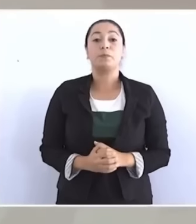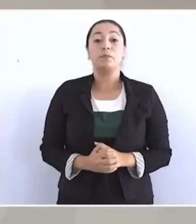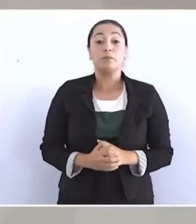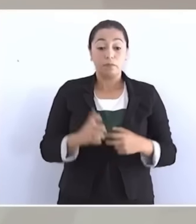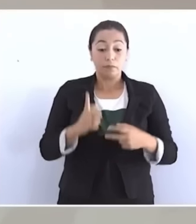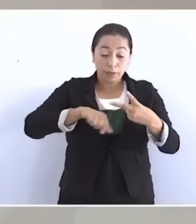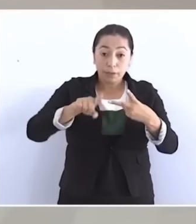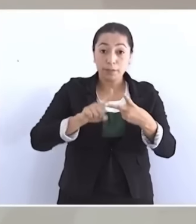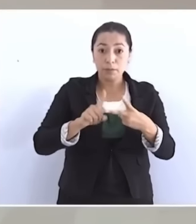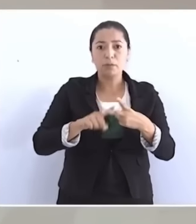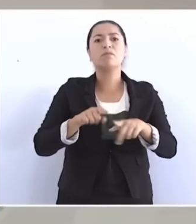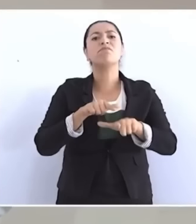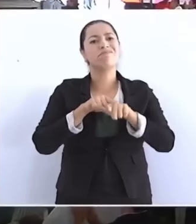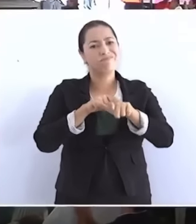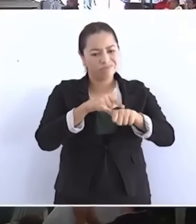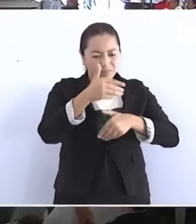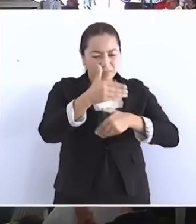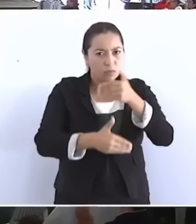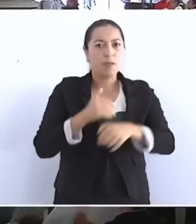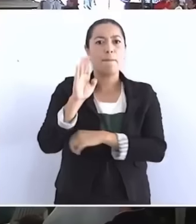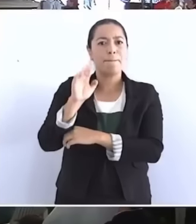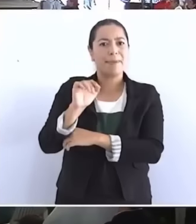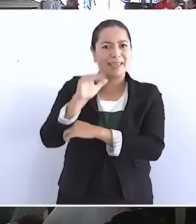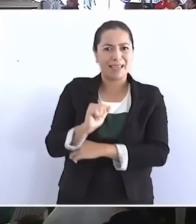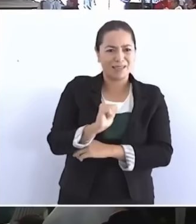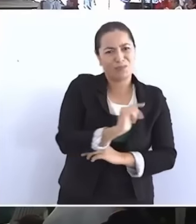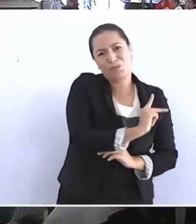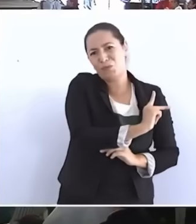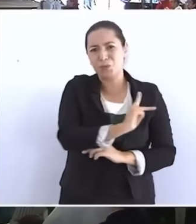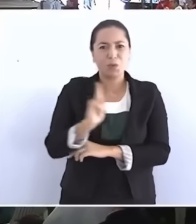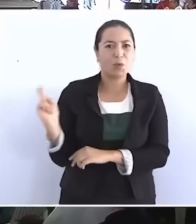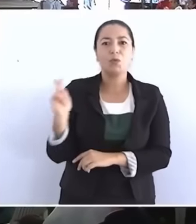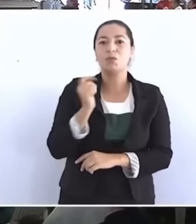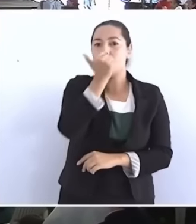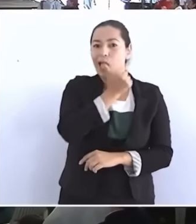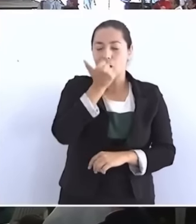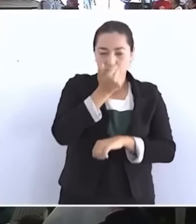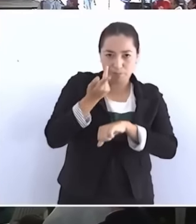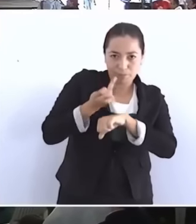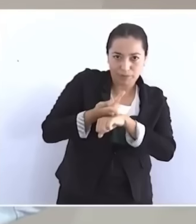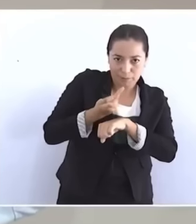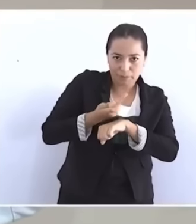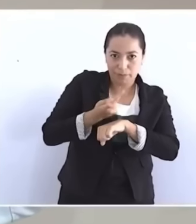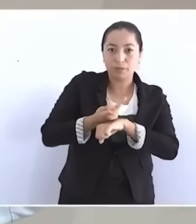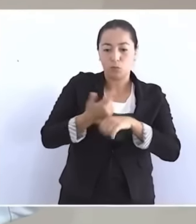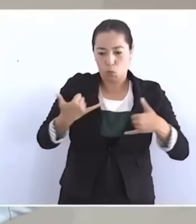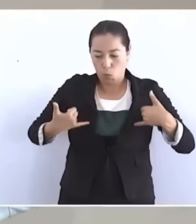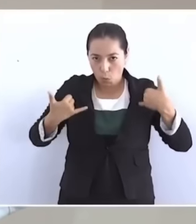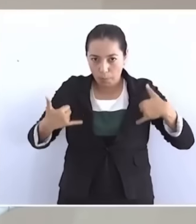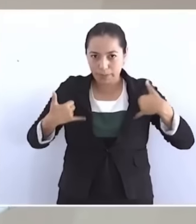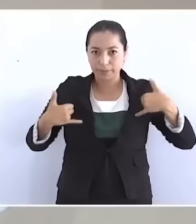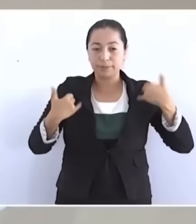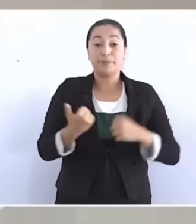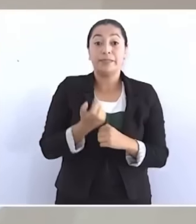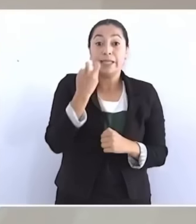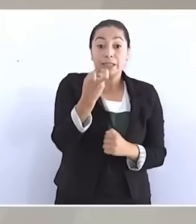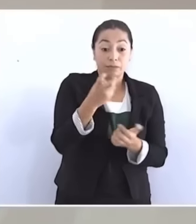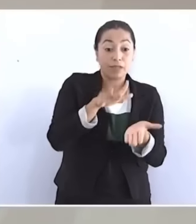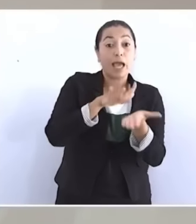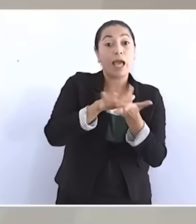Vamos a continuar con las becas a todos los jóvenes de preparatoria. El apoyo a las personas